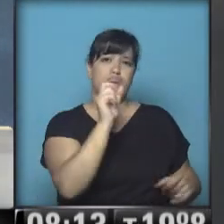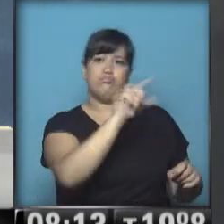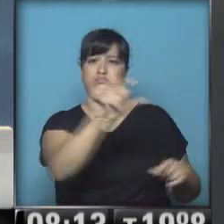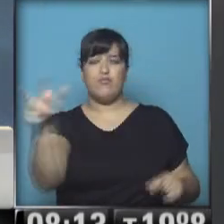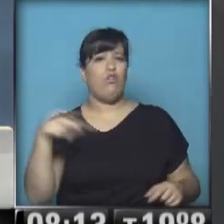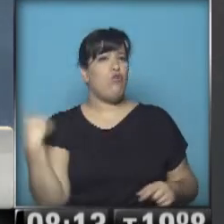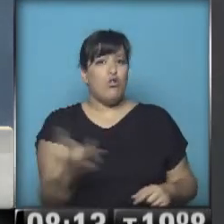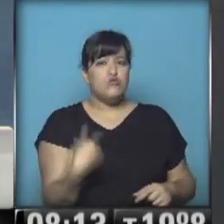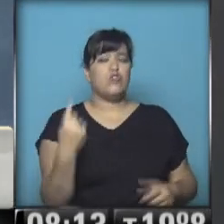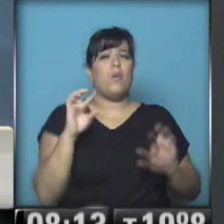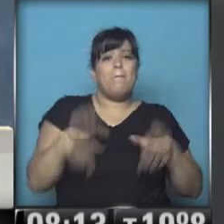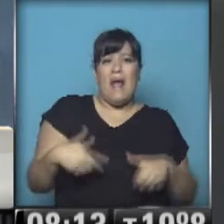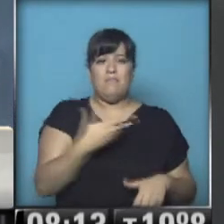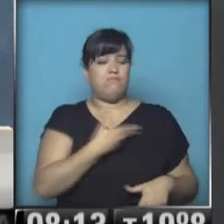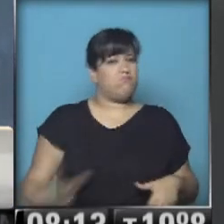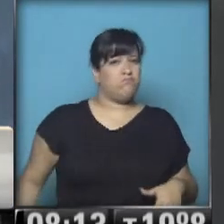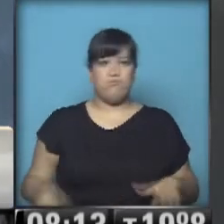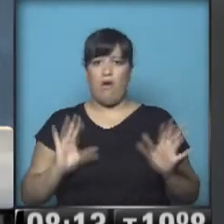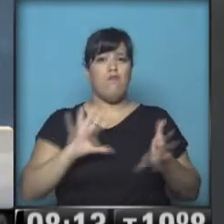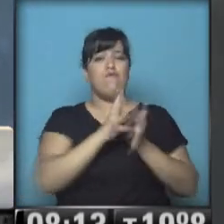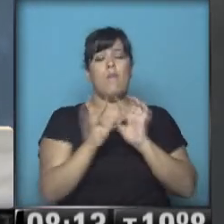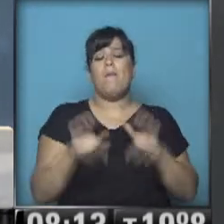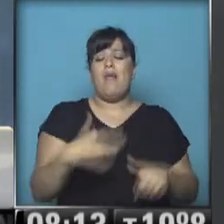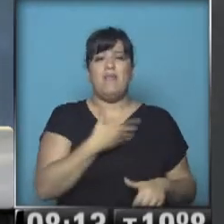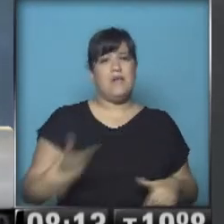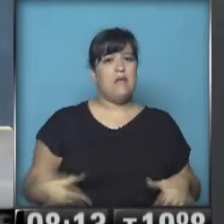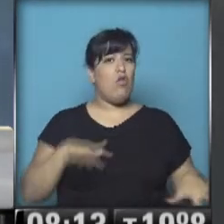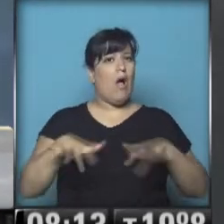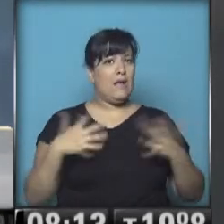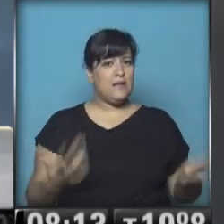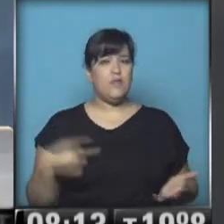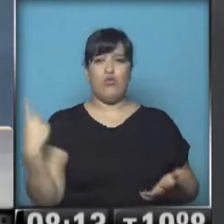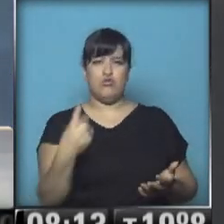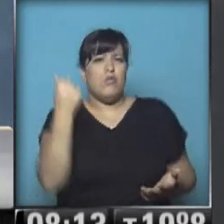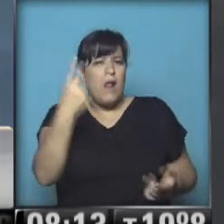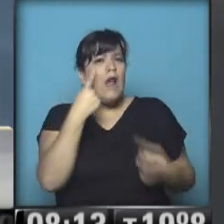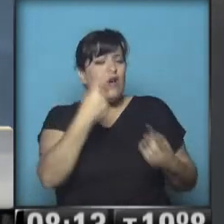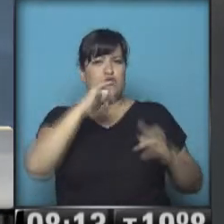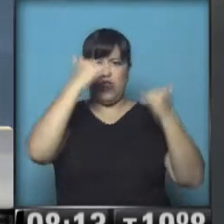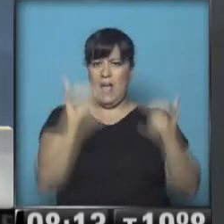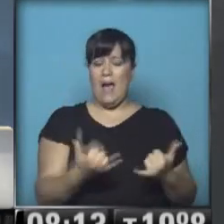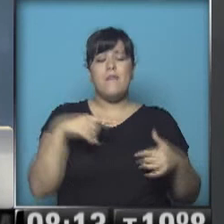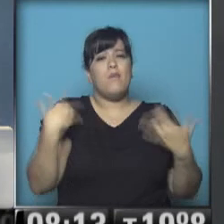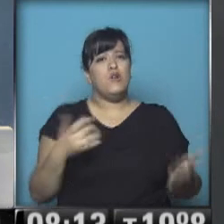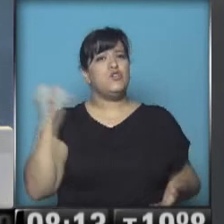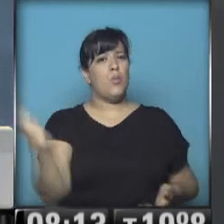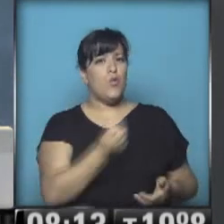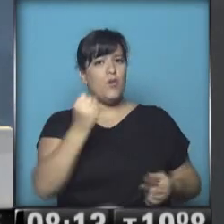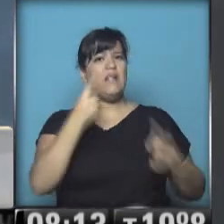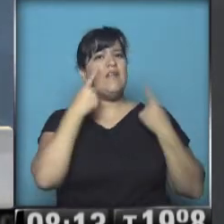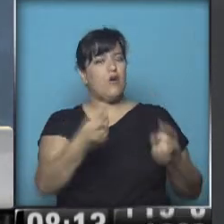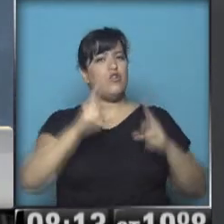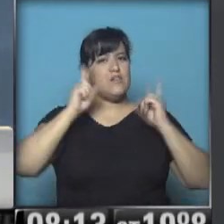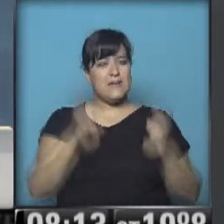por nuestras acciones nuestros hechos y nuestras políticas activas que son valoradas y reconocidas y es muy importante reconocer que